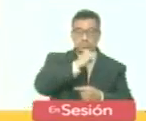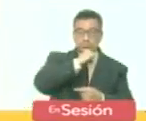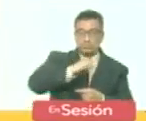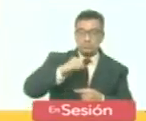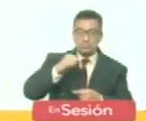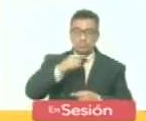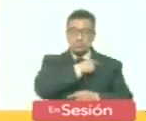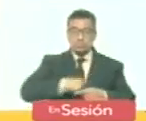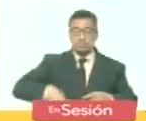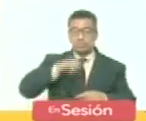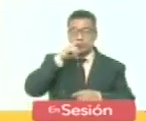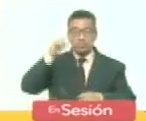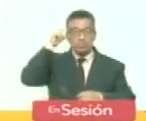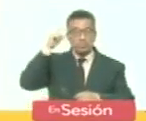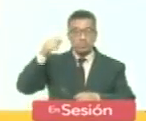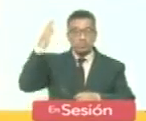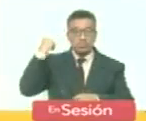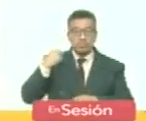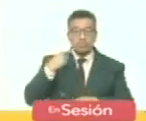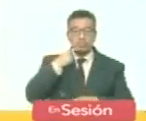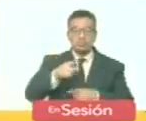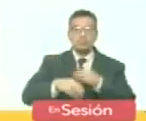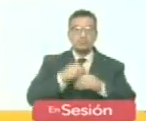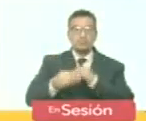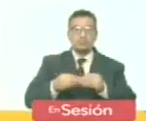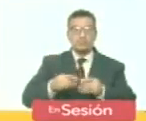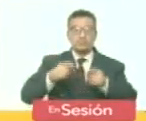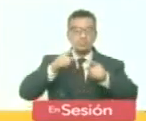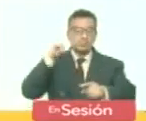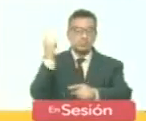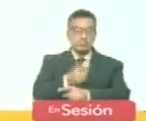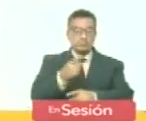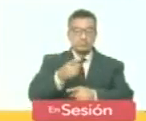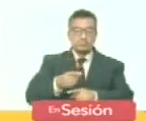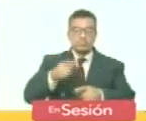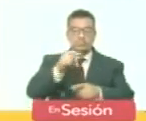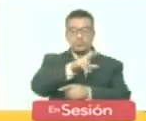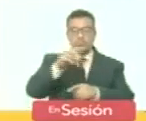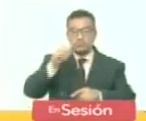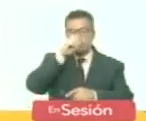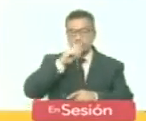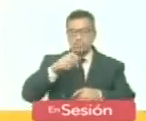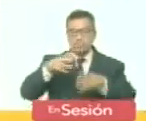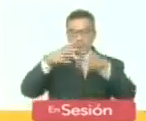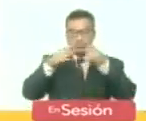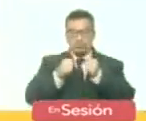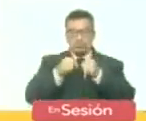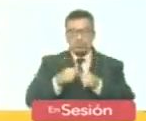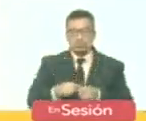4 años, hoy están siendo, ya fueron sentenciados a 30 años de cárcel.